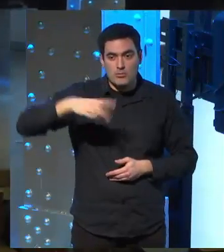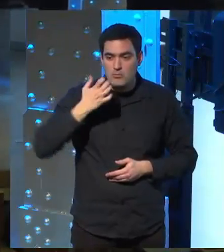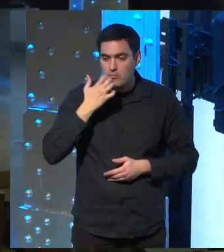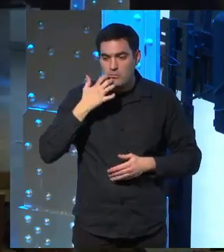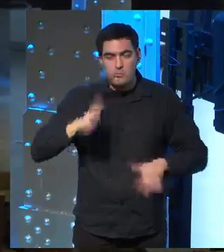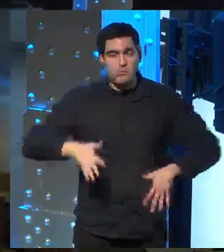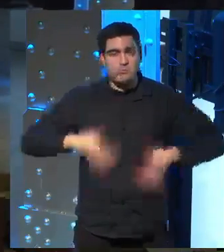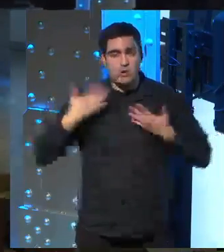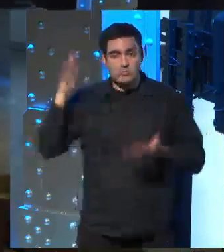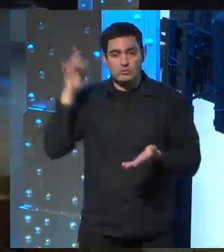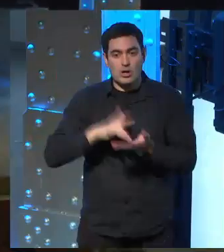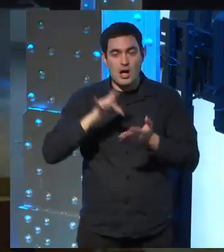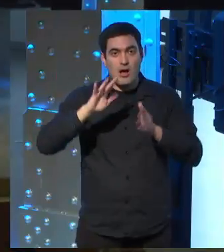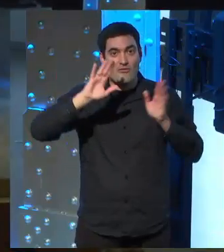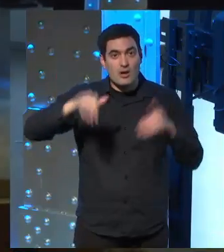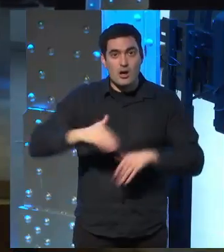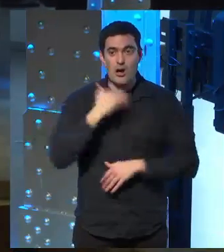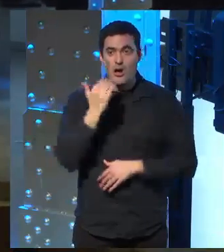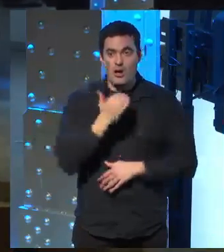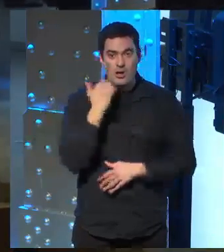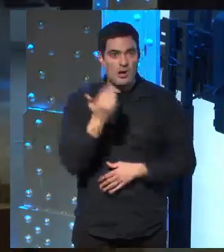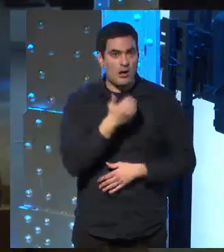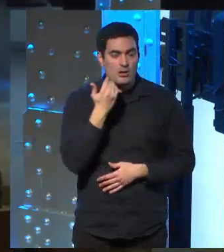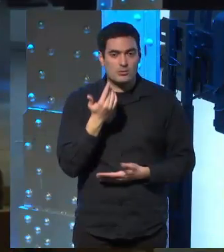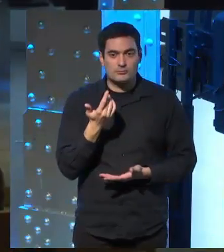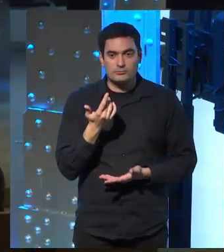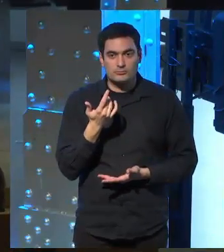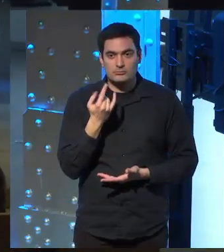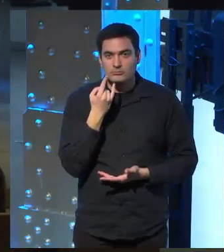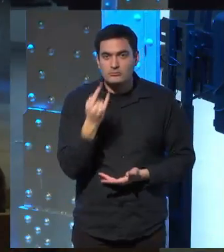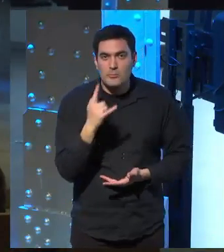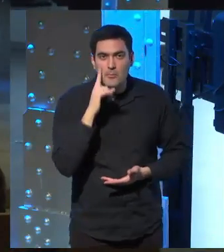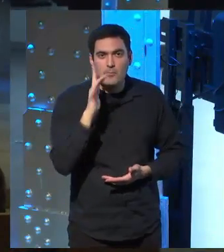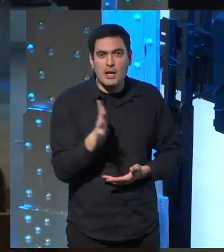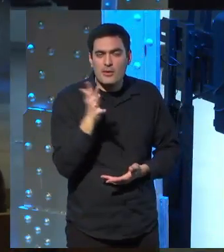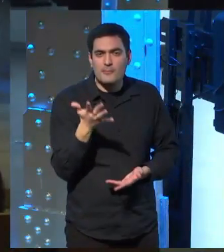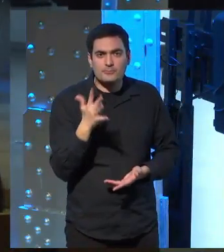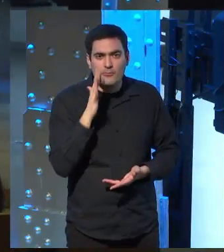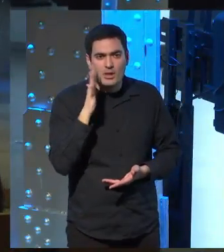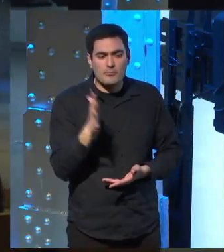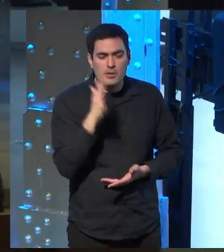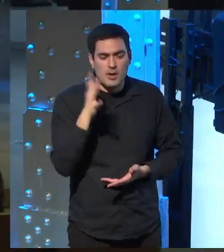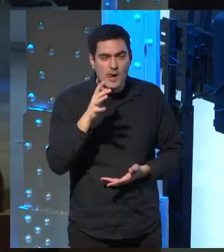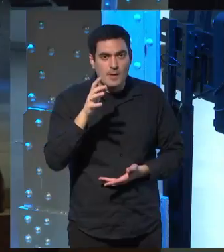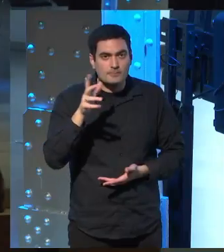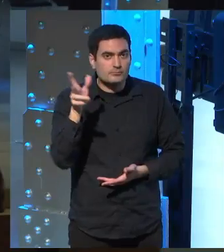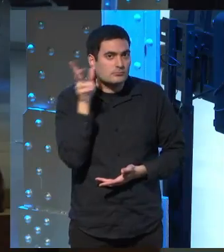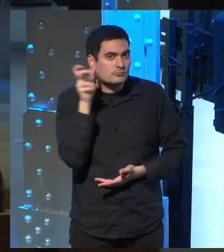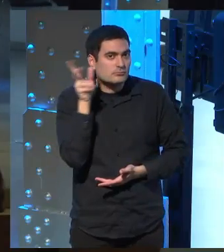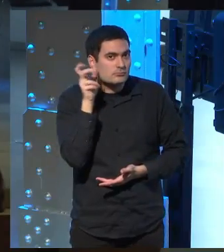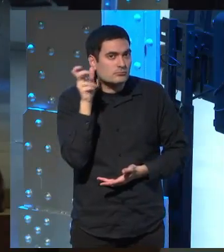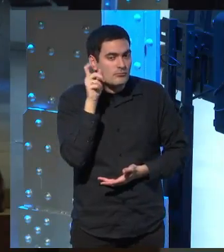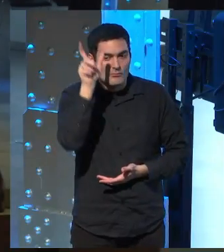pronto ese final tiene algo como de expansión, que parece que estamos escuchando a Gershwin,